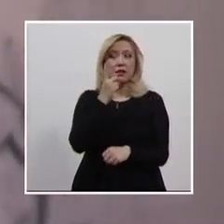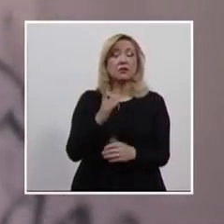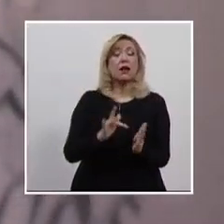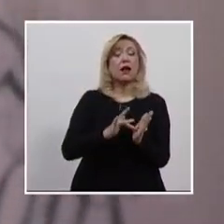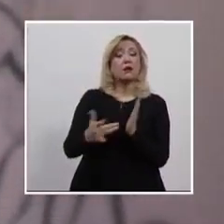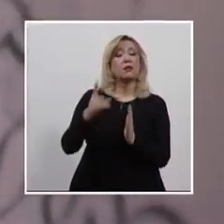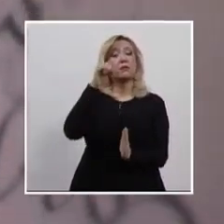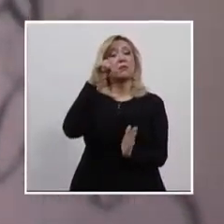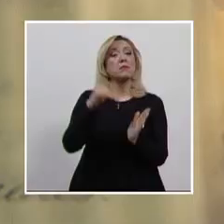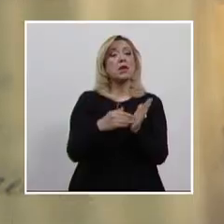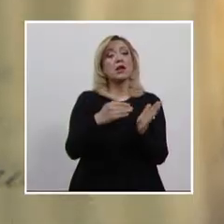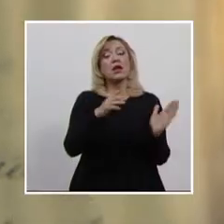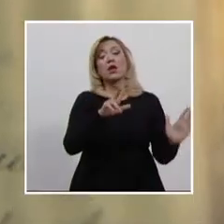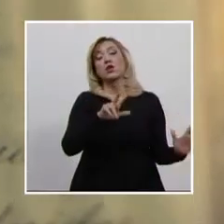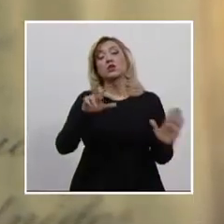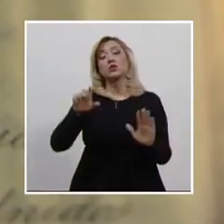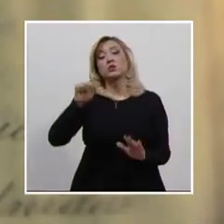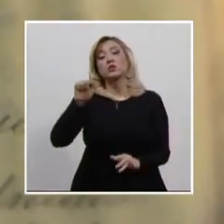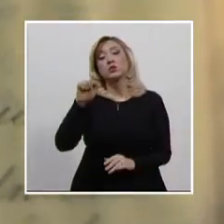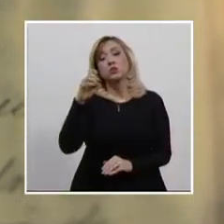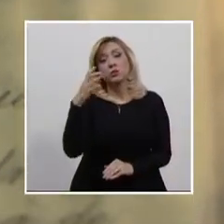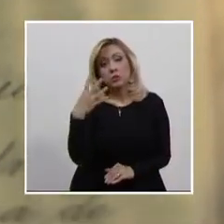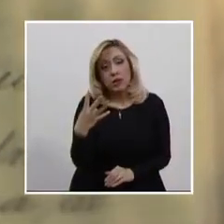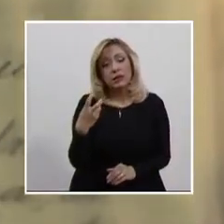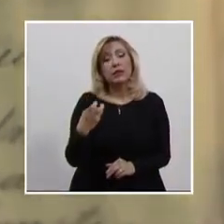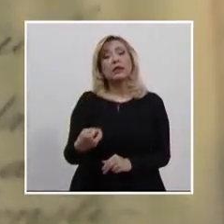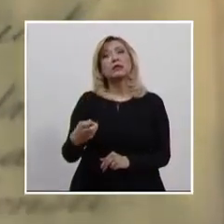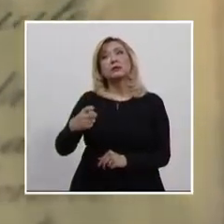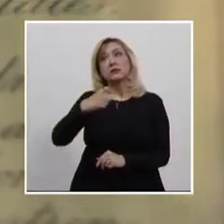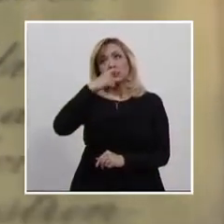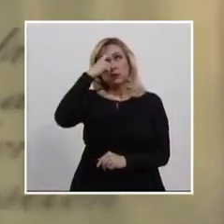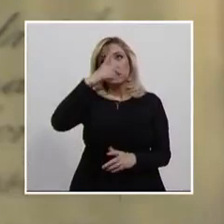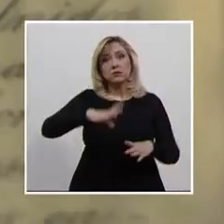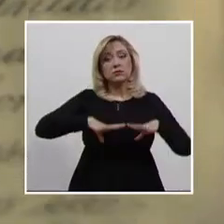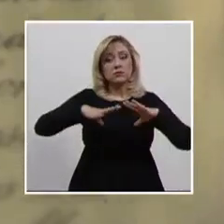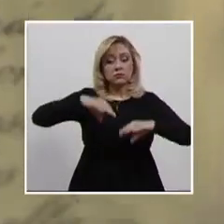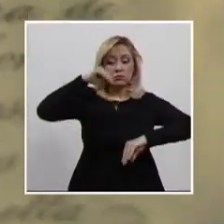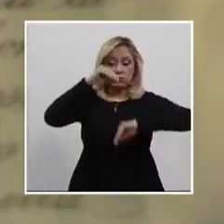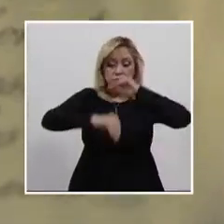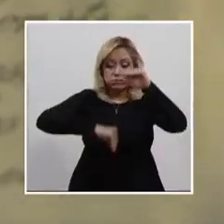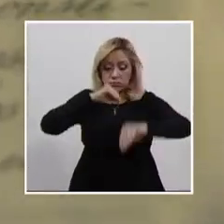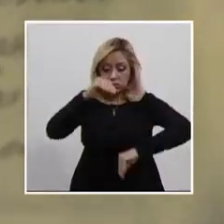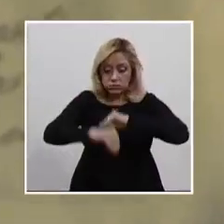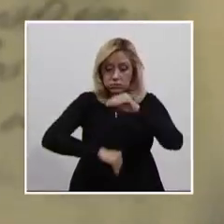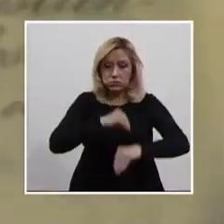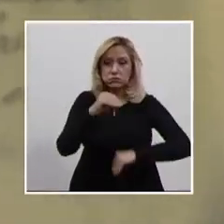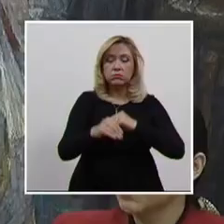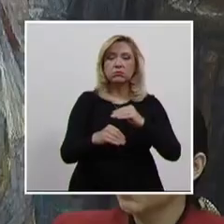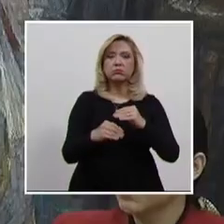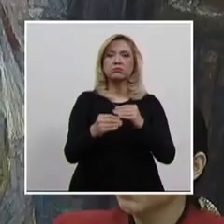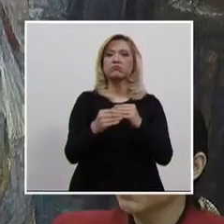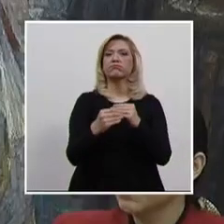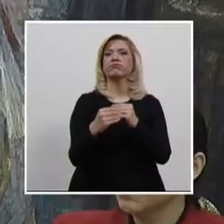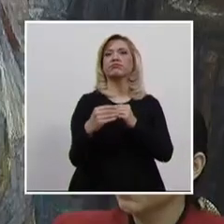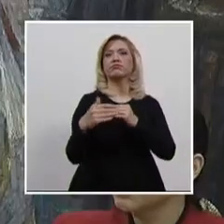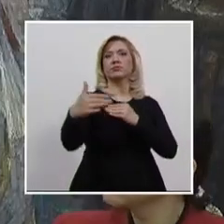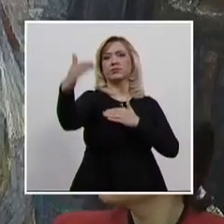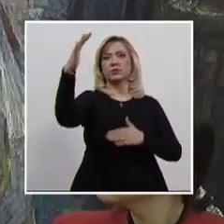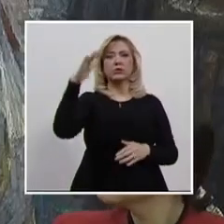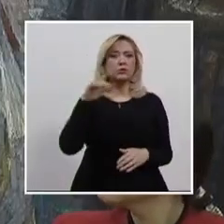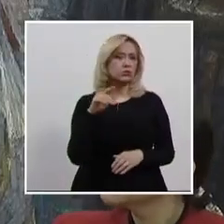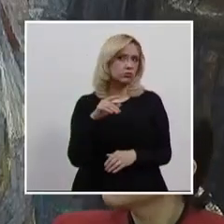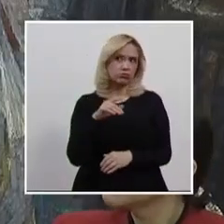Constitución del 24, desde donde ha existido, diseñado y se ha creado y fortalecido. Tú no